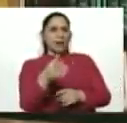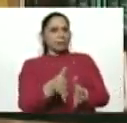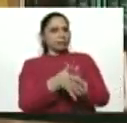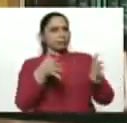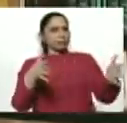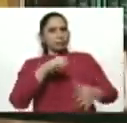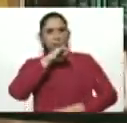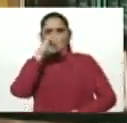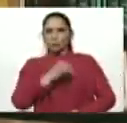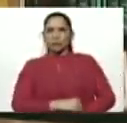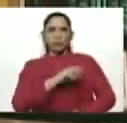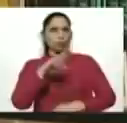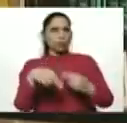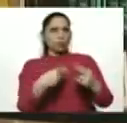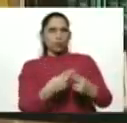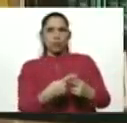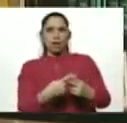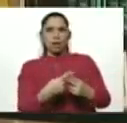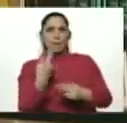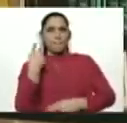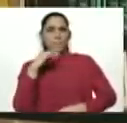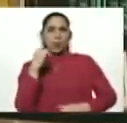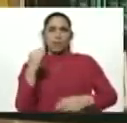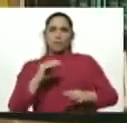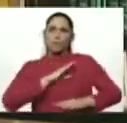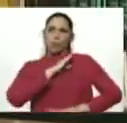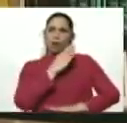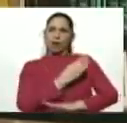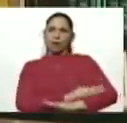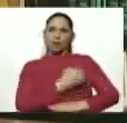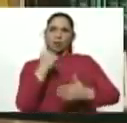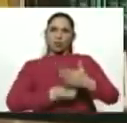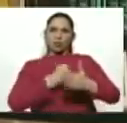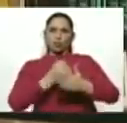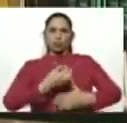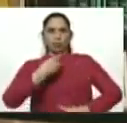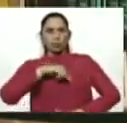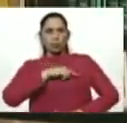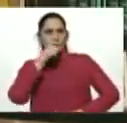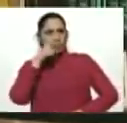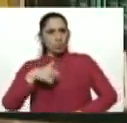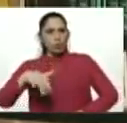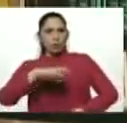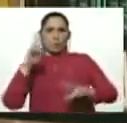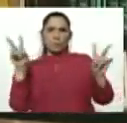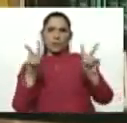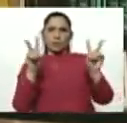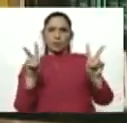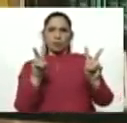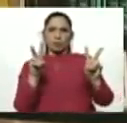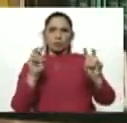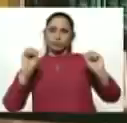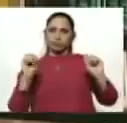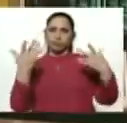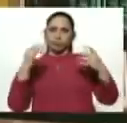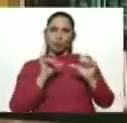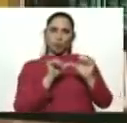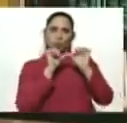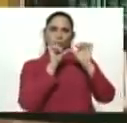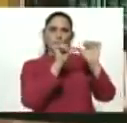que nunca, por la heroica lucha de nuestros pueblos victoriosos. Venceremos y